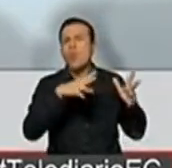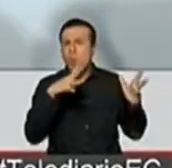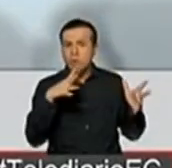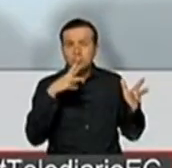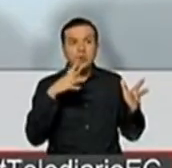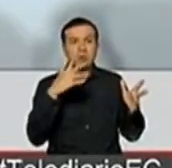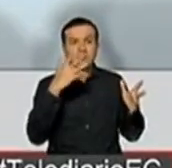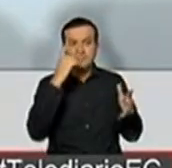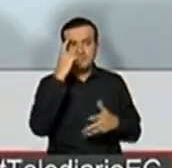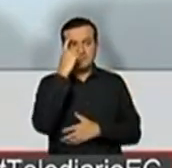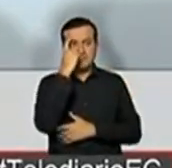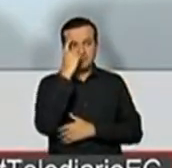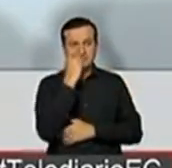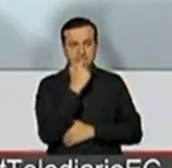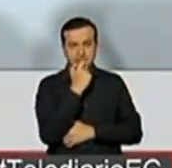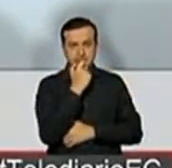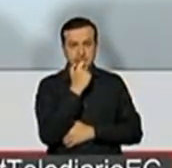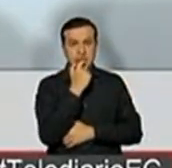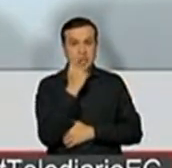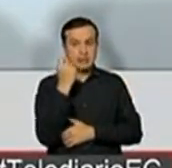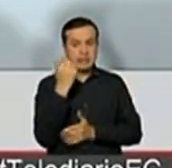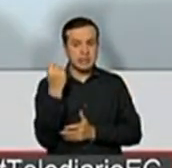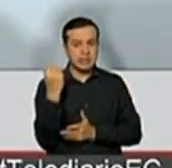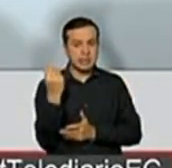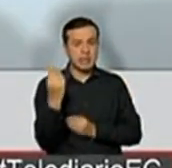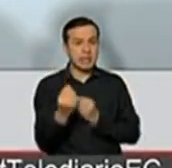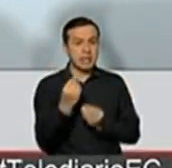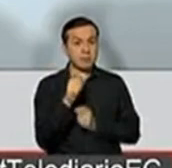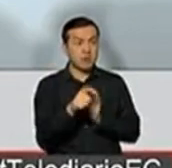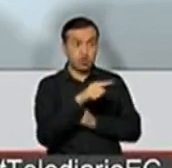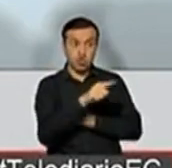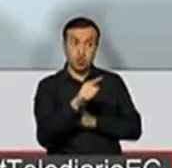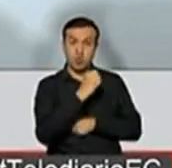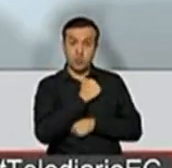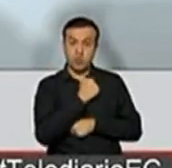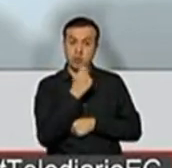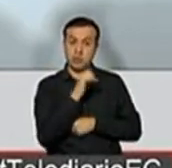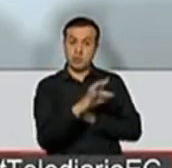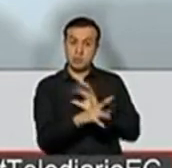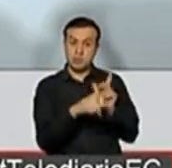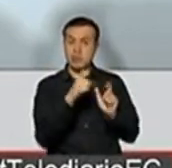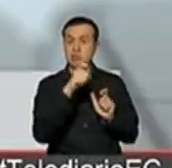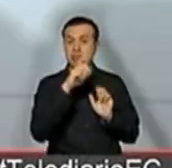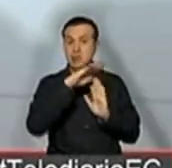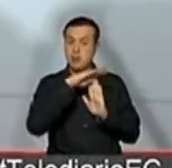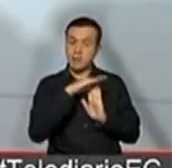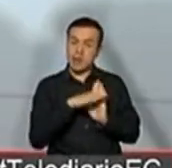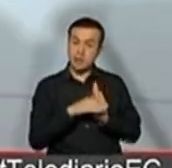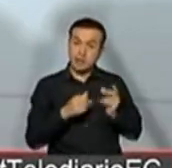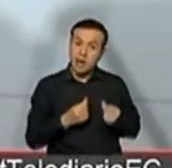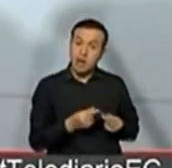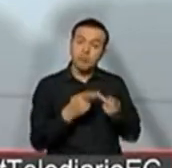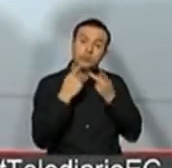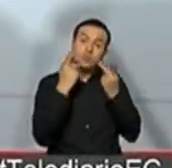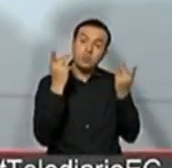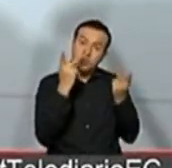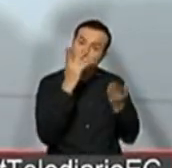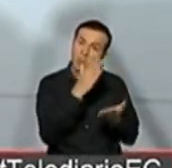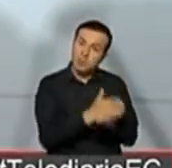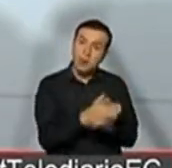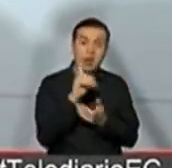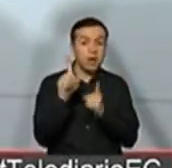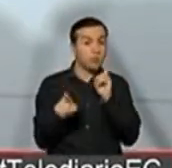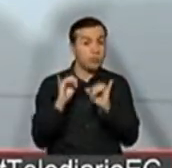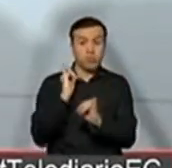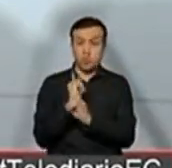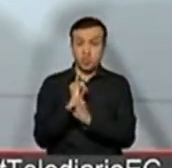sacarle más del bolsillo, más dinero del bolsillo de los ciudadanos. Así es que hay que bajar el gasto público. Hay entidades que no